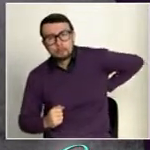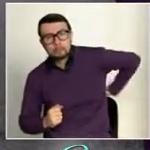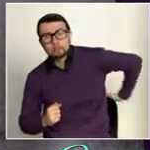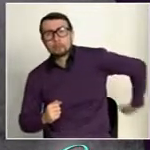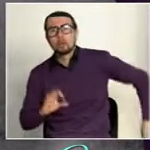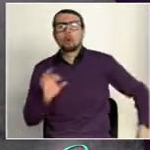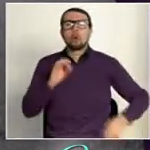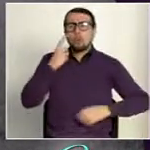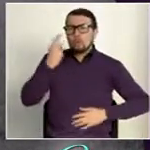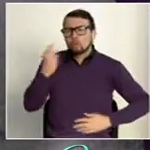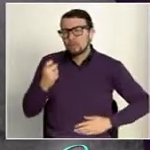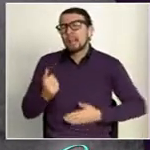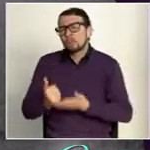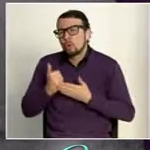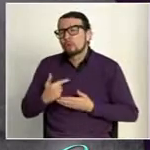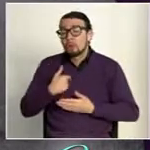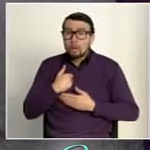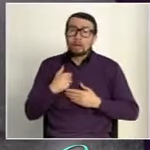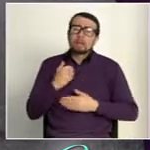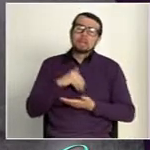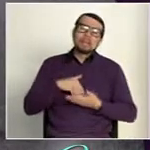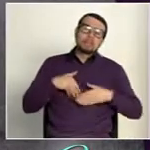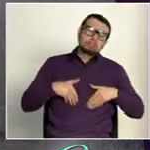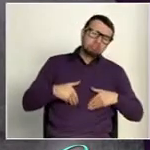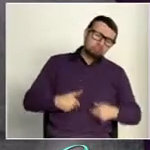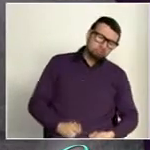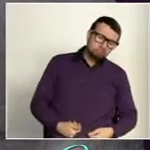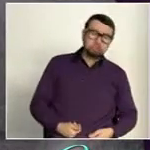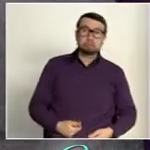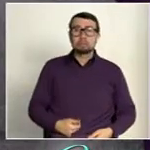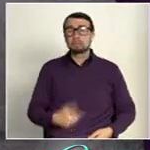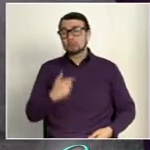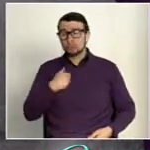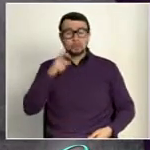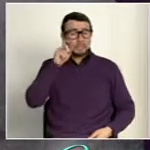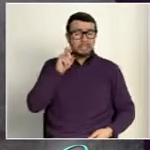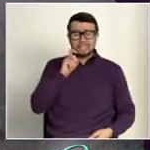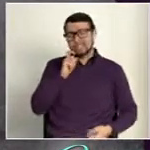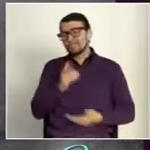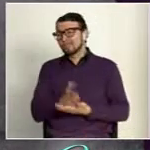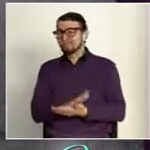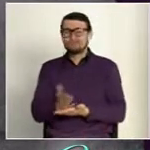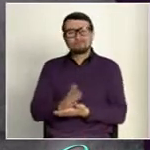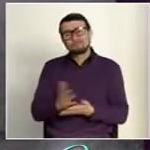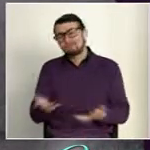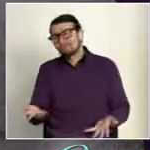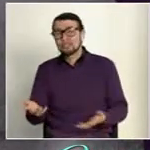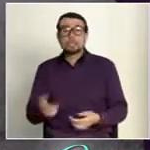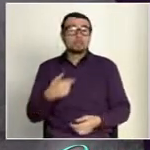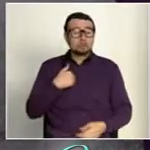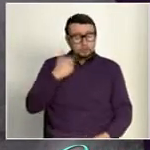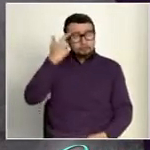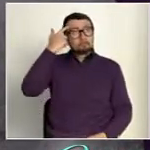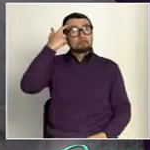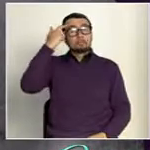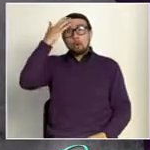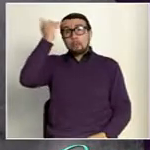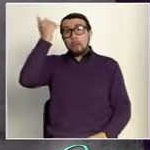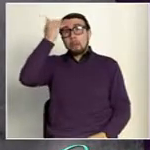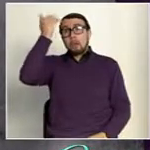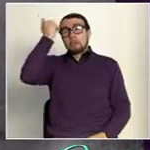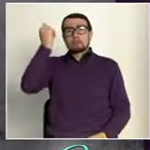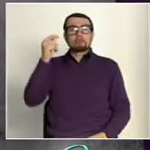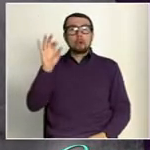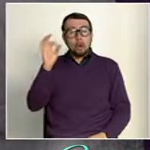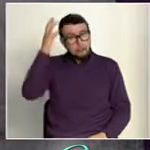cansancio físico, debilidad, déficit en su sexualidad, trastornos en su memoria y concentración,